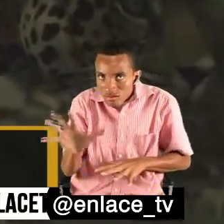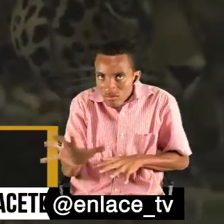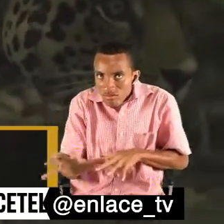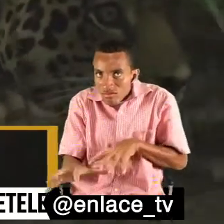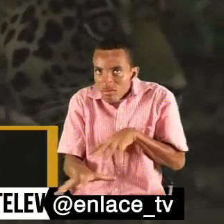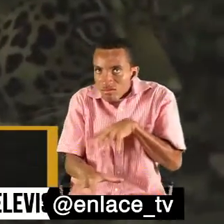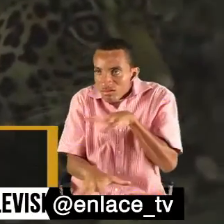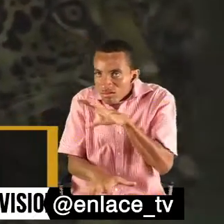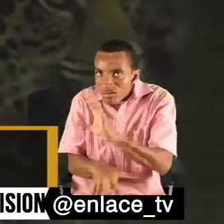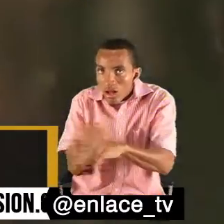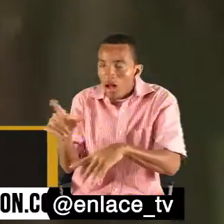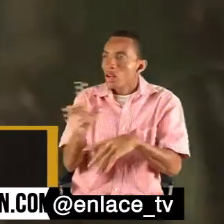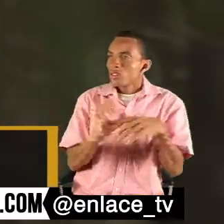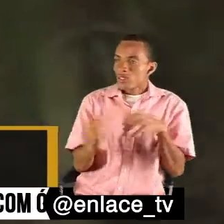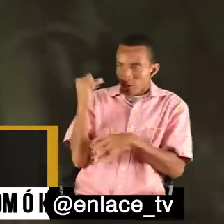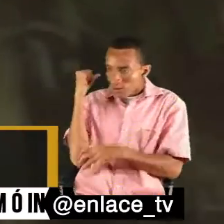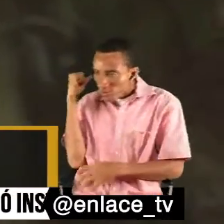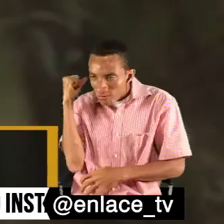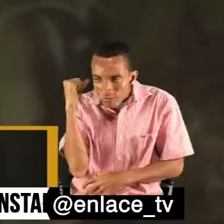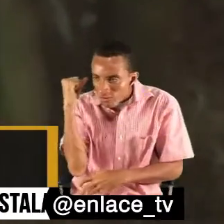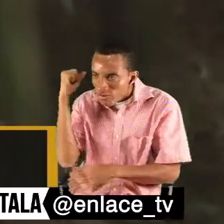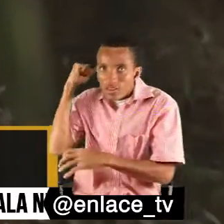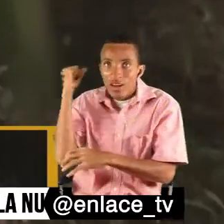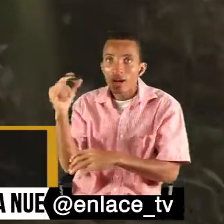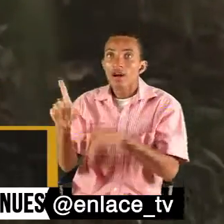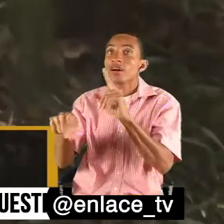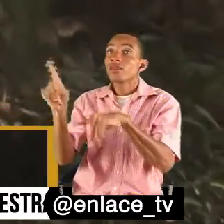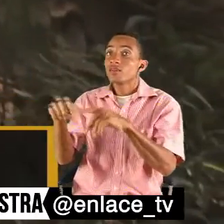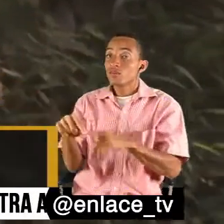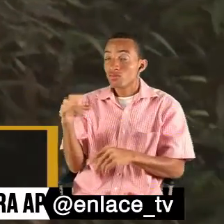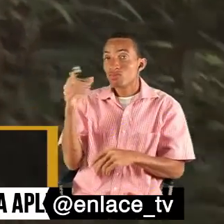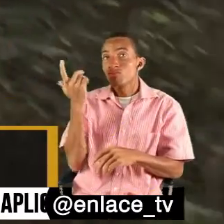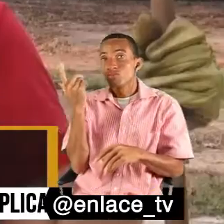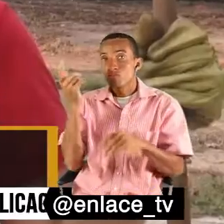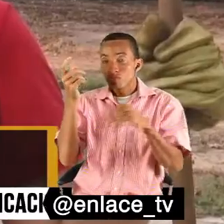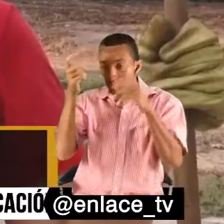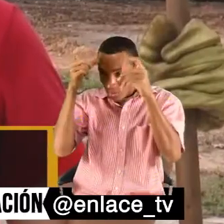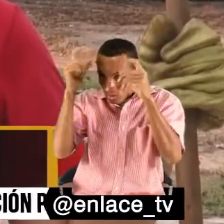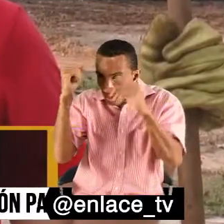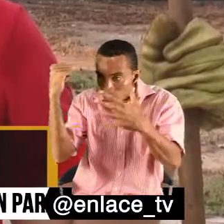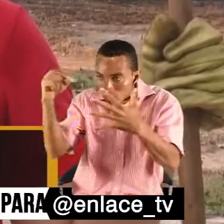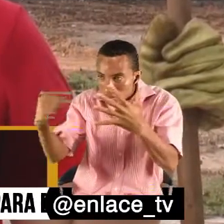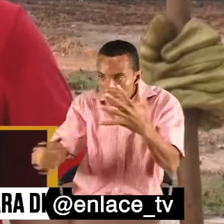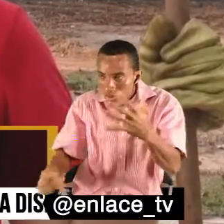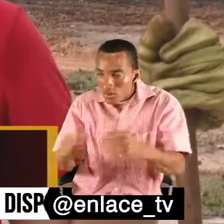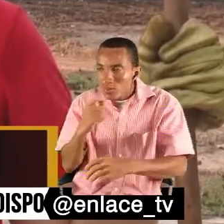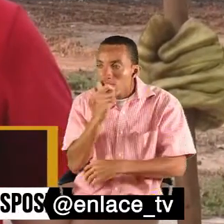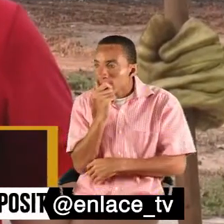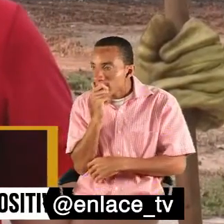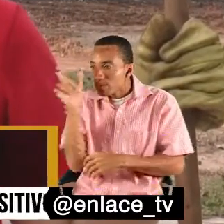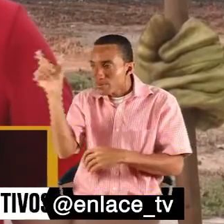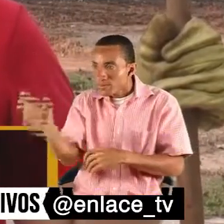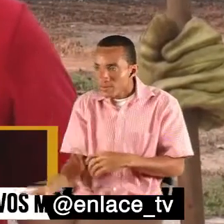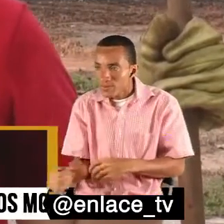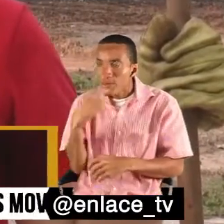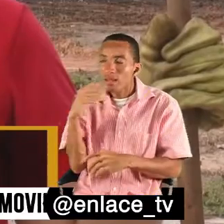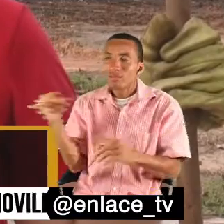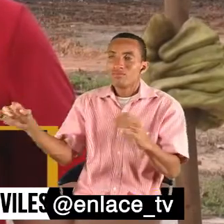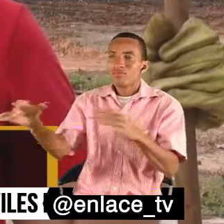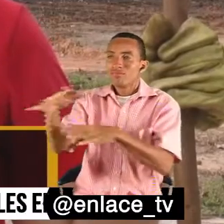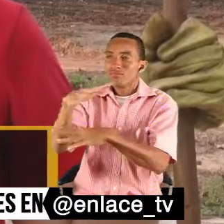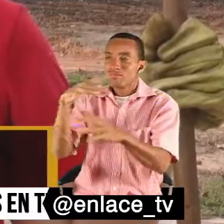los están persiguiendo, porque hay ganaderos, hay bufaleros que están secando humedales, están generando todo un conflicto ecológico. Viene